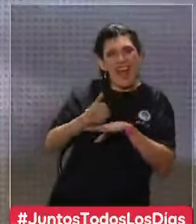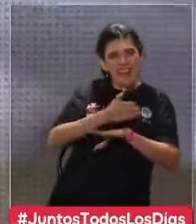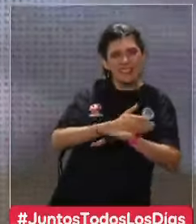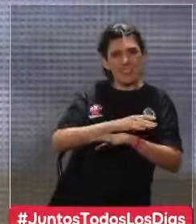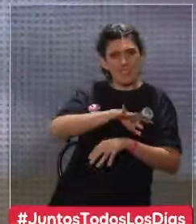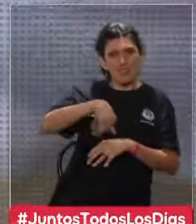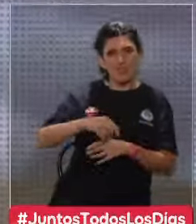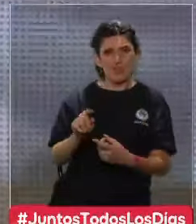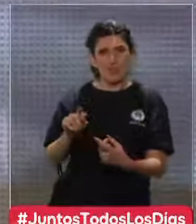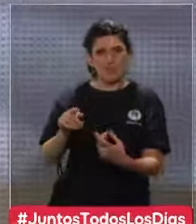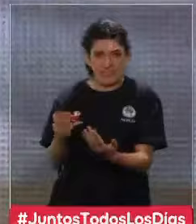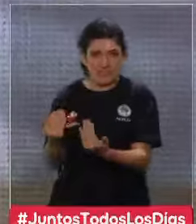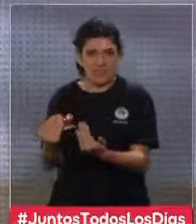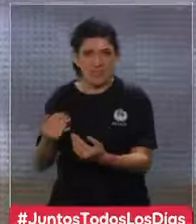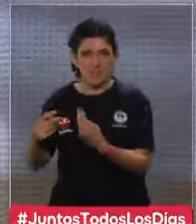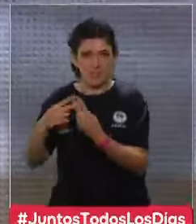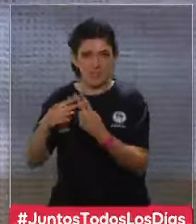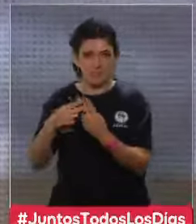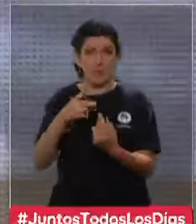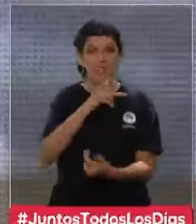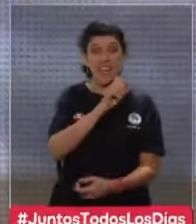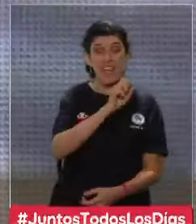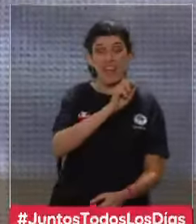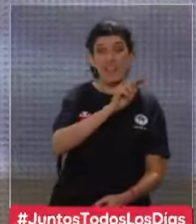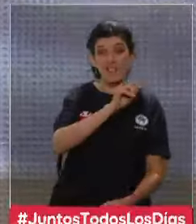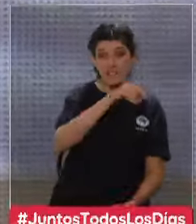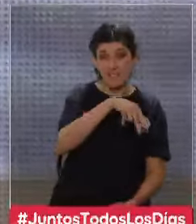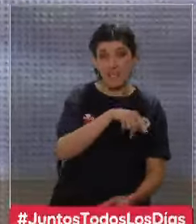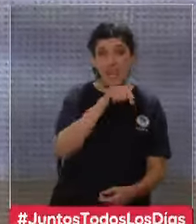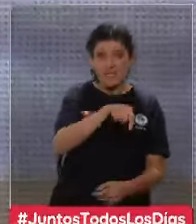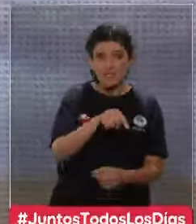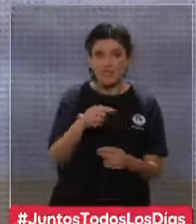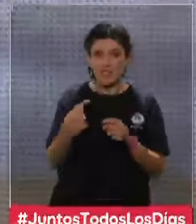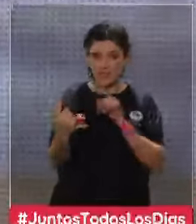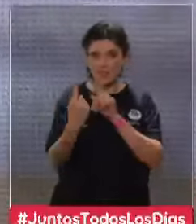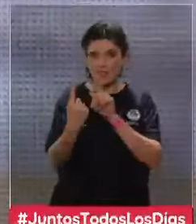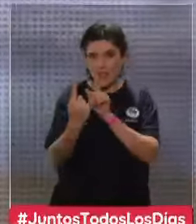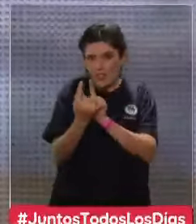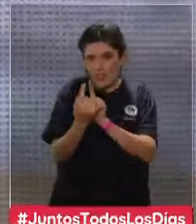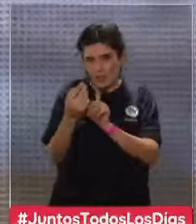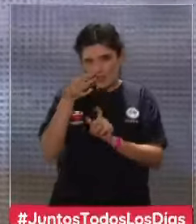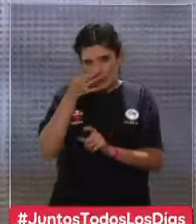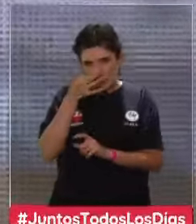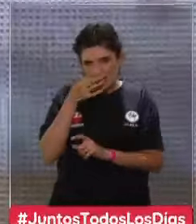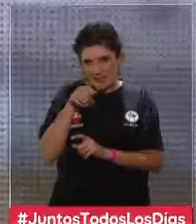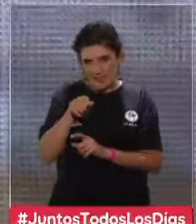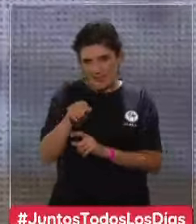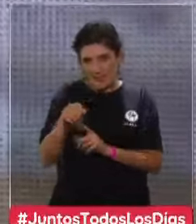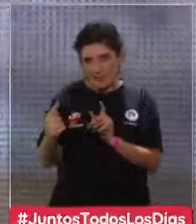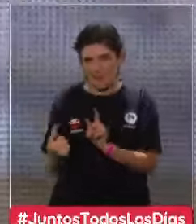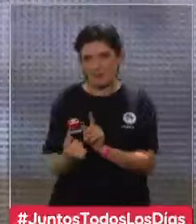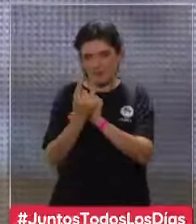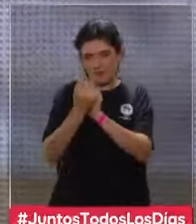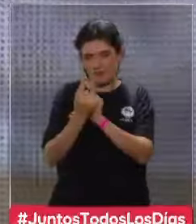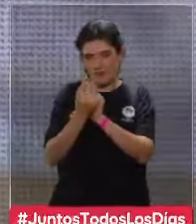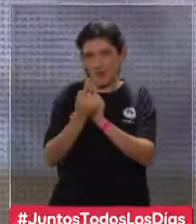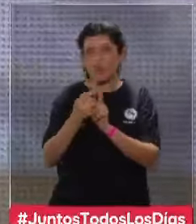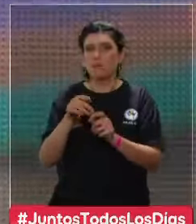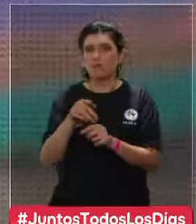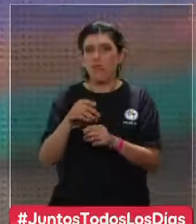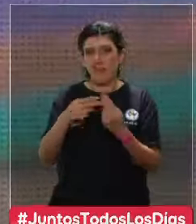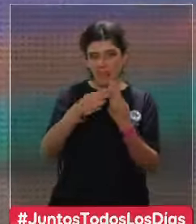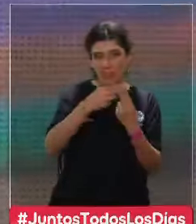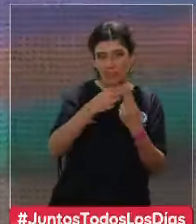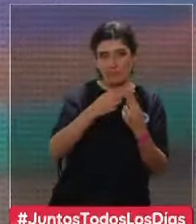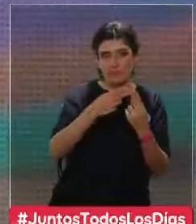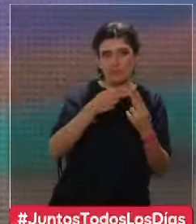nos conocimos ahí, nos casamos, tengo muchos amigos en Teletón y hoy día nos tocó